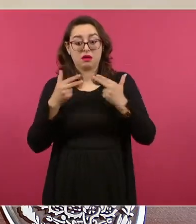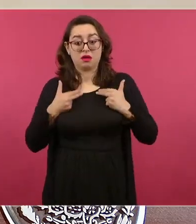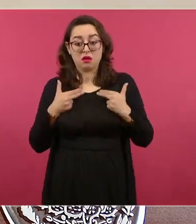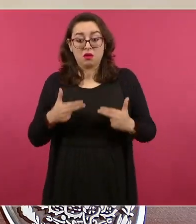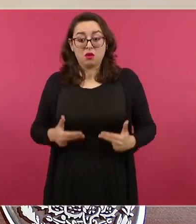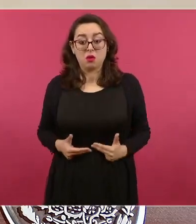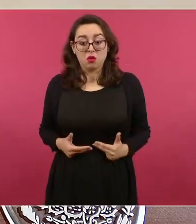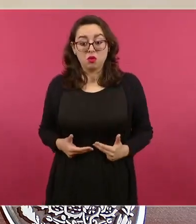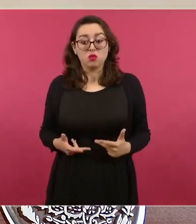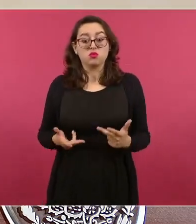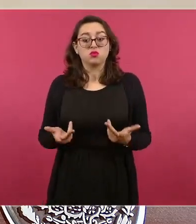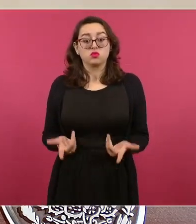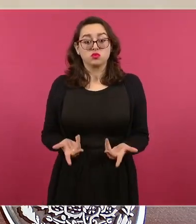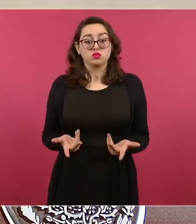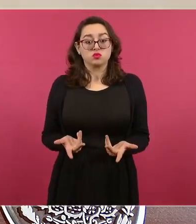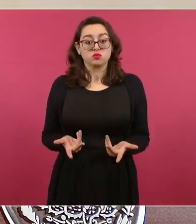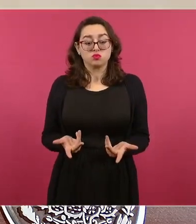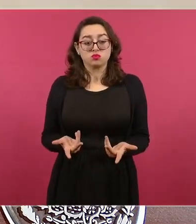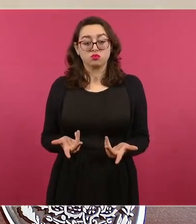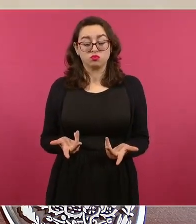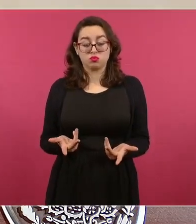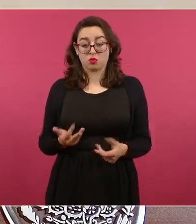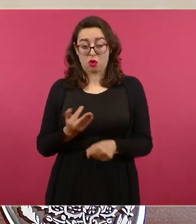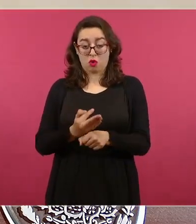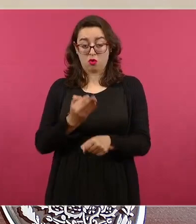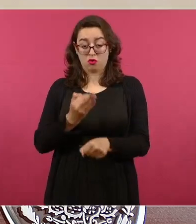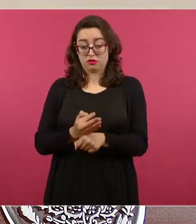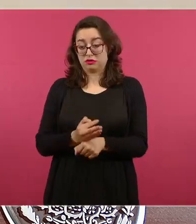estén 15, 20